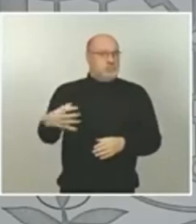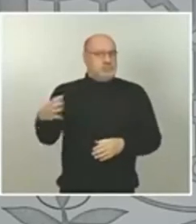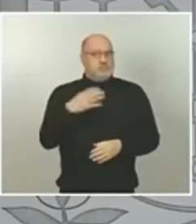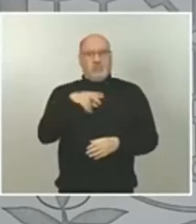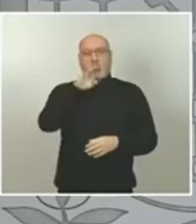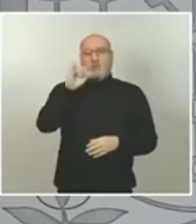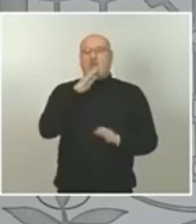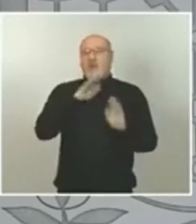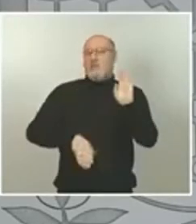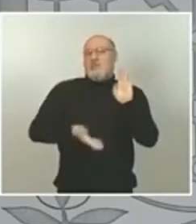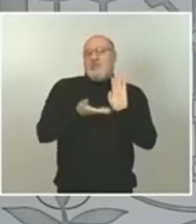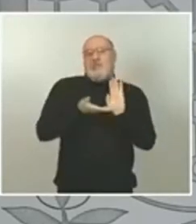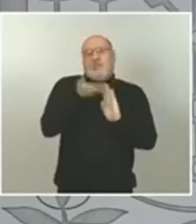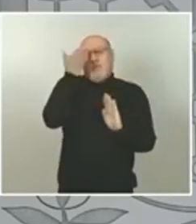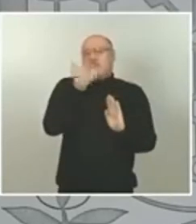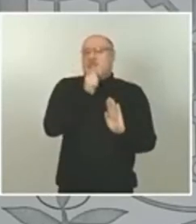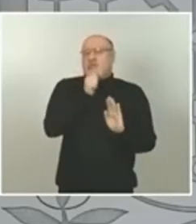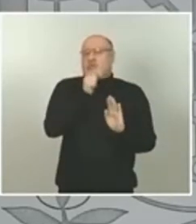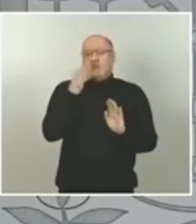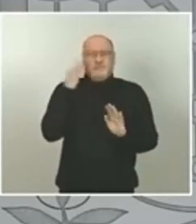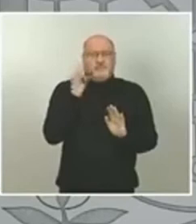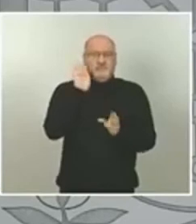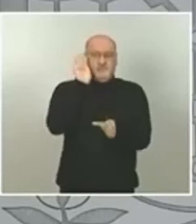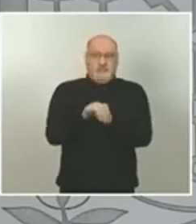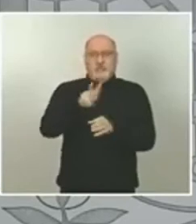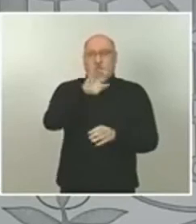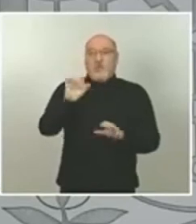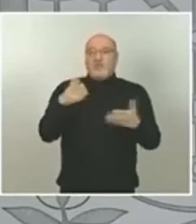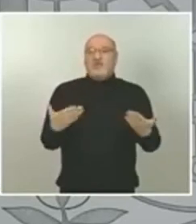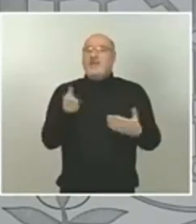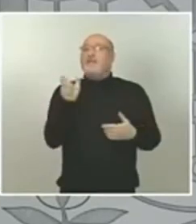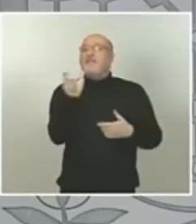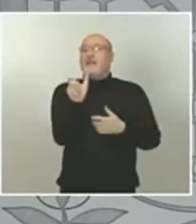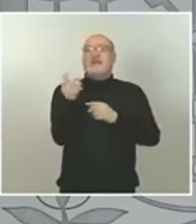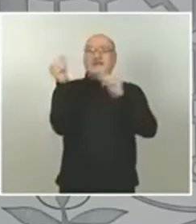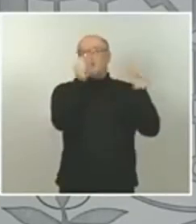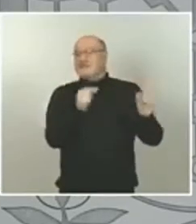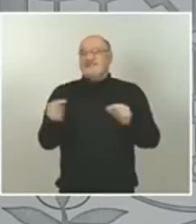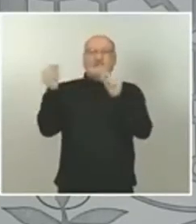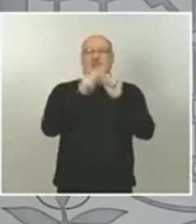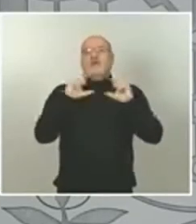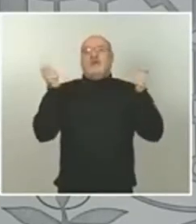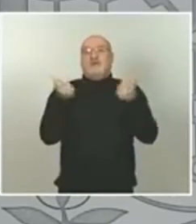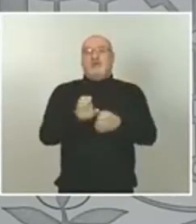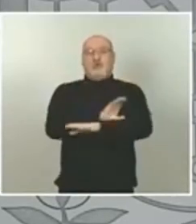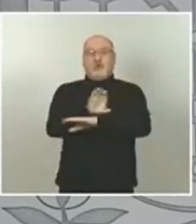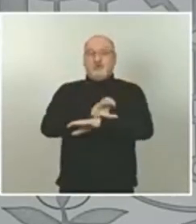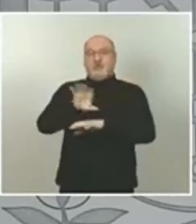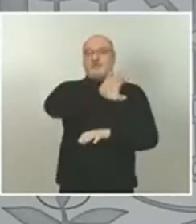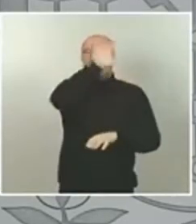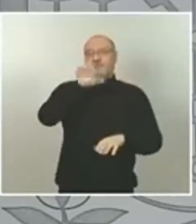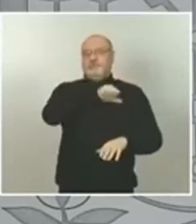UCI. Si me dijeran cuál ha sido la palabra que más se ha reiterado en el día de hoy, en este consejo que hemos